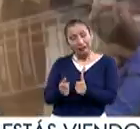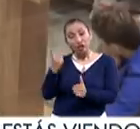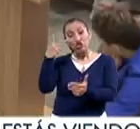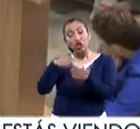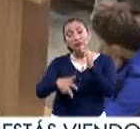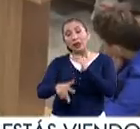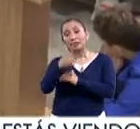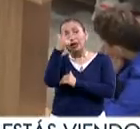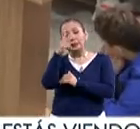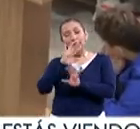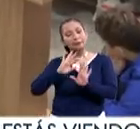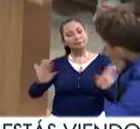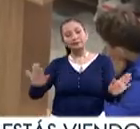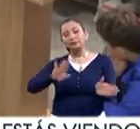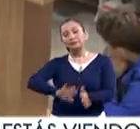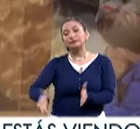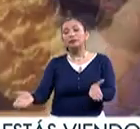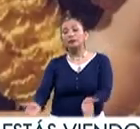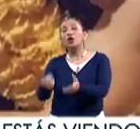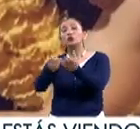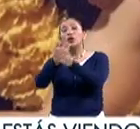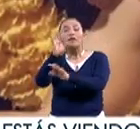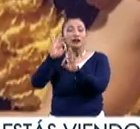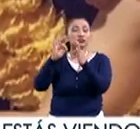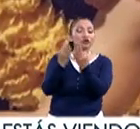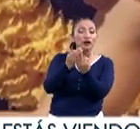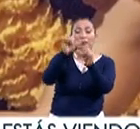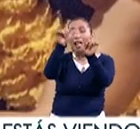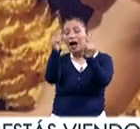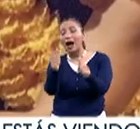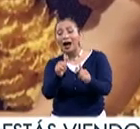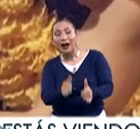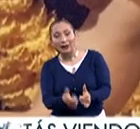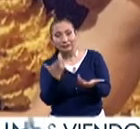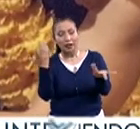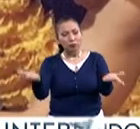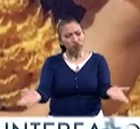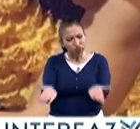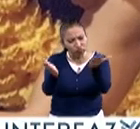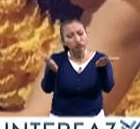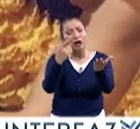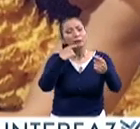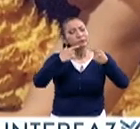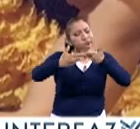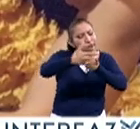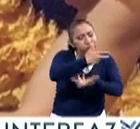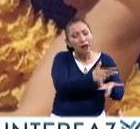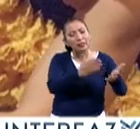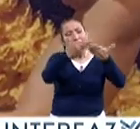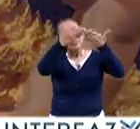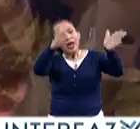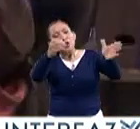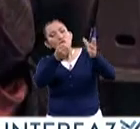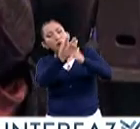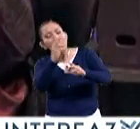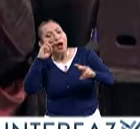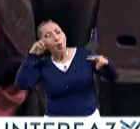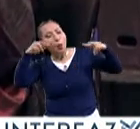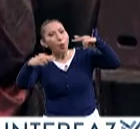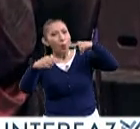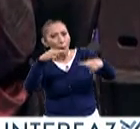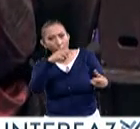2013, se dieron a la tarea de impulsar nuevos modelos de arte, alentando al diálogo y a la apertura de nuevas